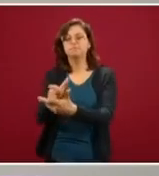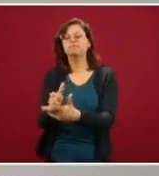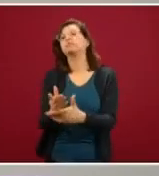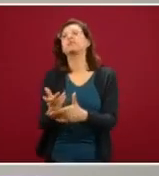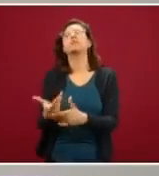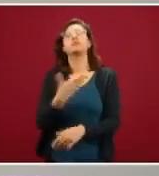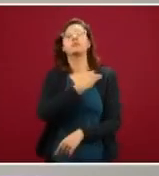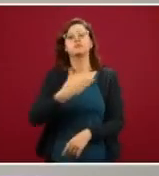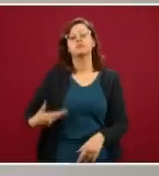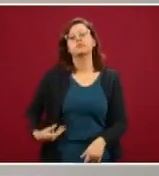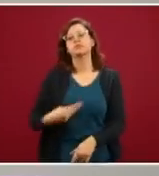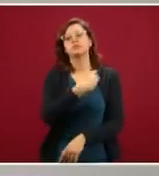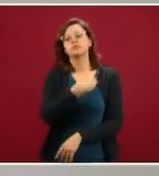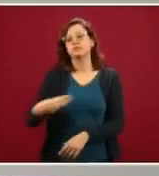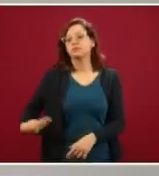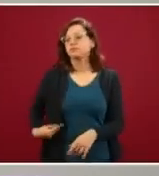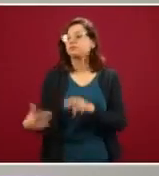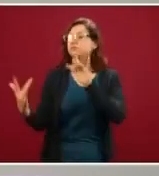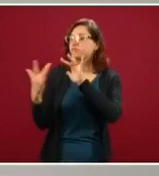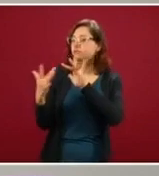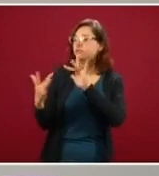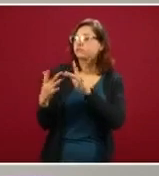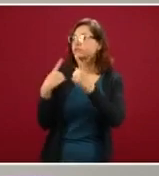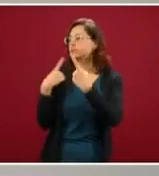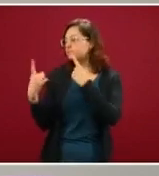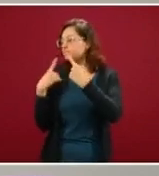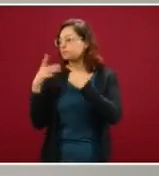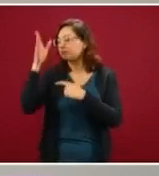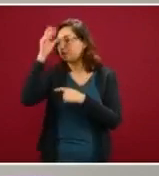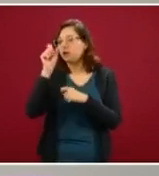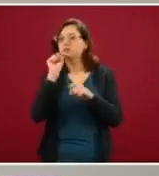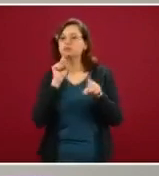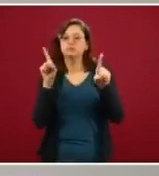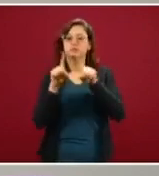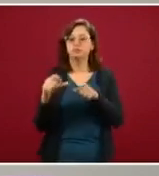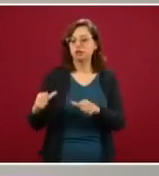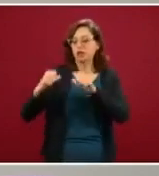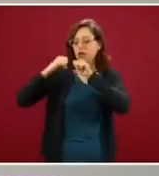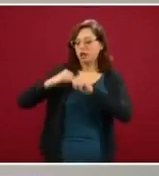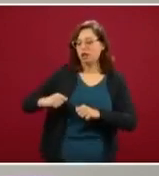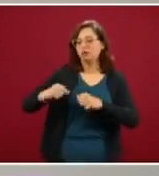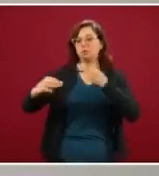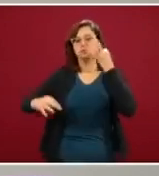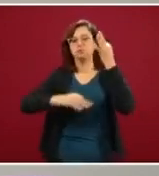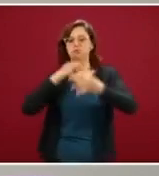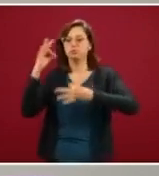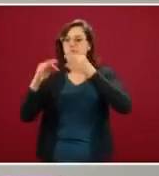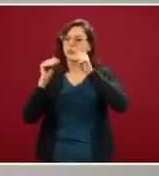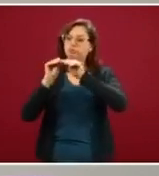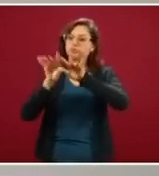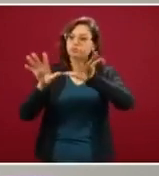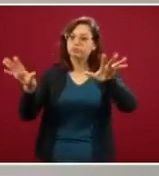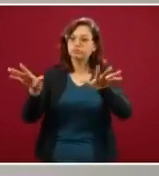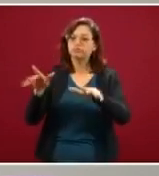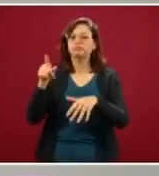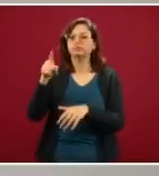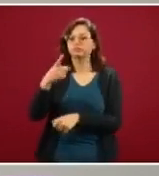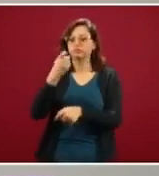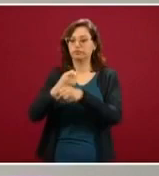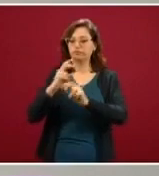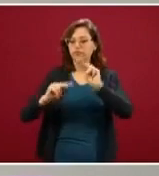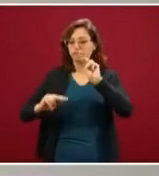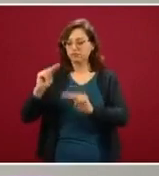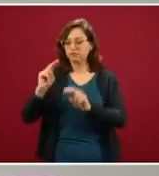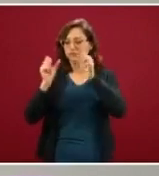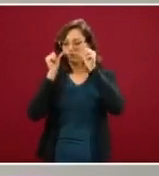presidencias municipales y con los comisariados ejidales en donde se hace una difusión. El primer filtro es el primer nivel de atención,